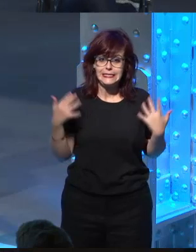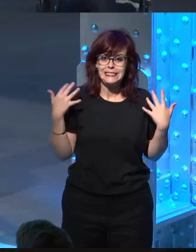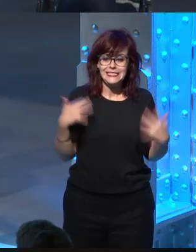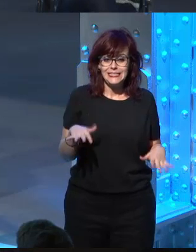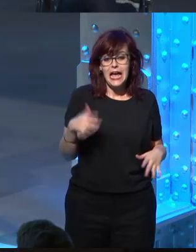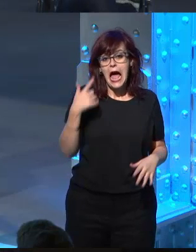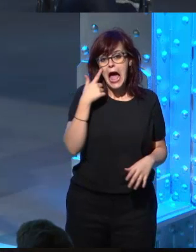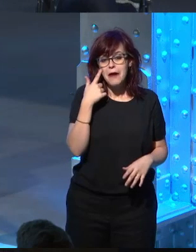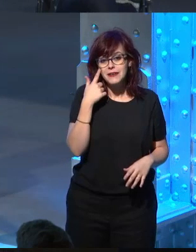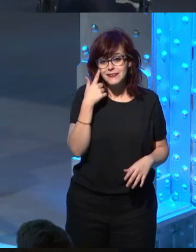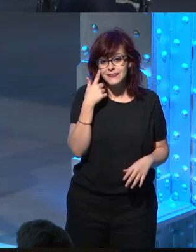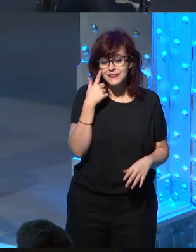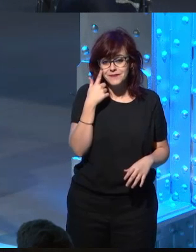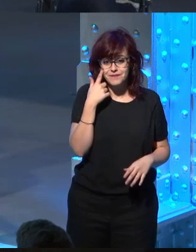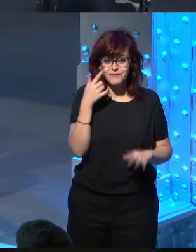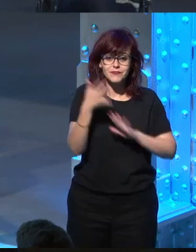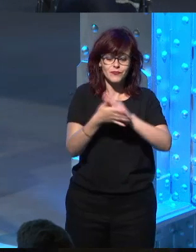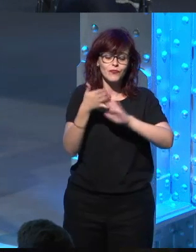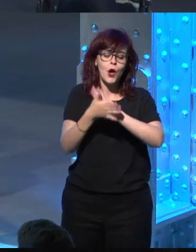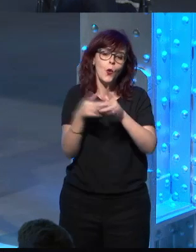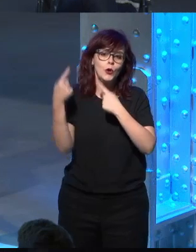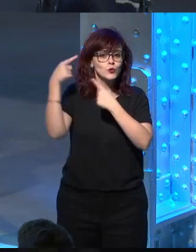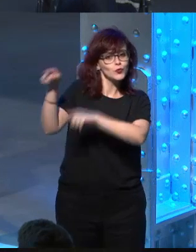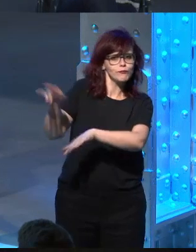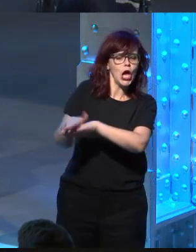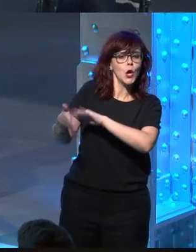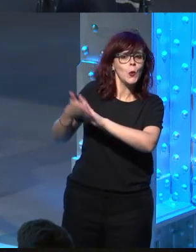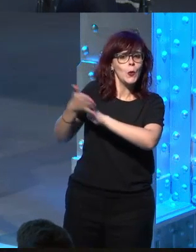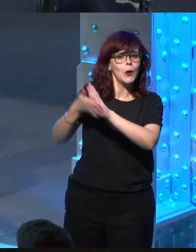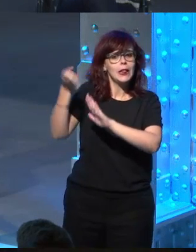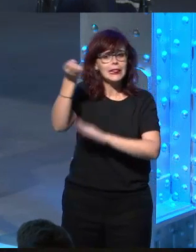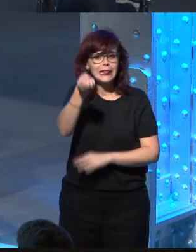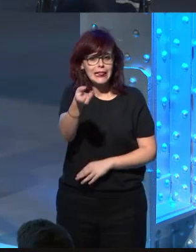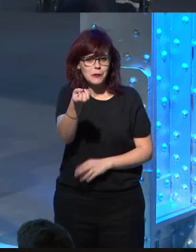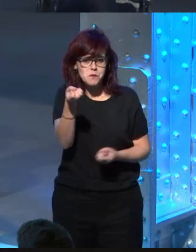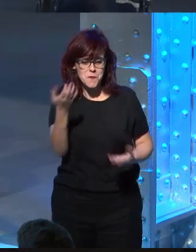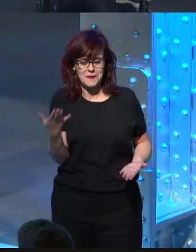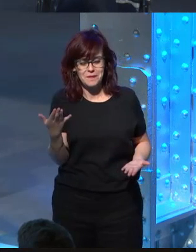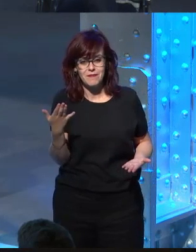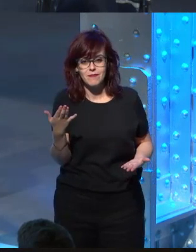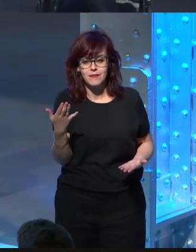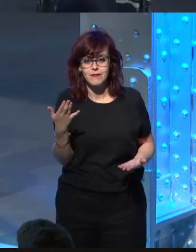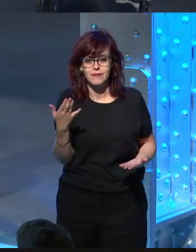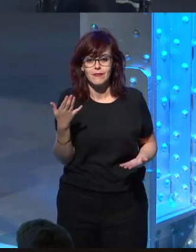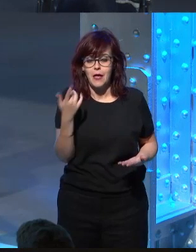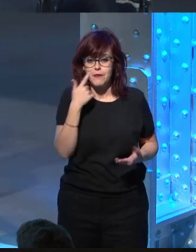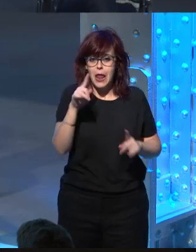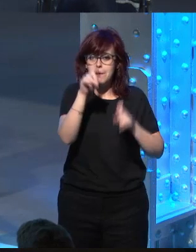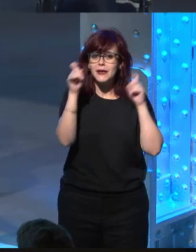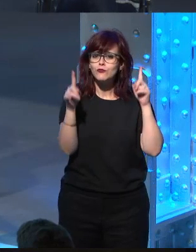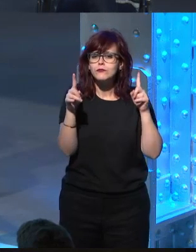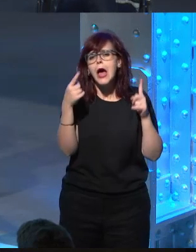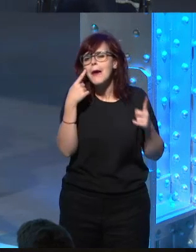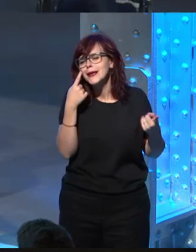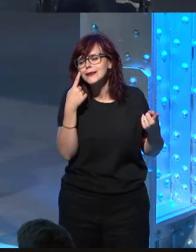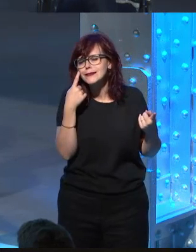Pues, ¿quieres responder tú? Suele contarlo muy bien, Sergio. Cuenta. Bueno, sí, la pregunta sería más